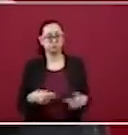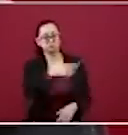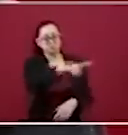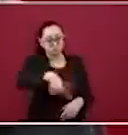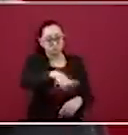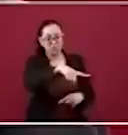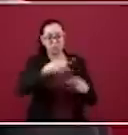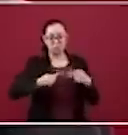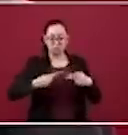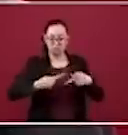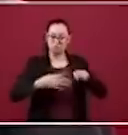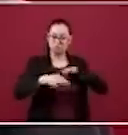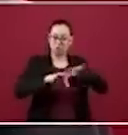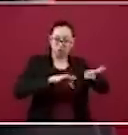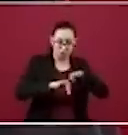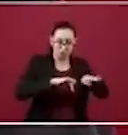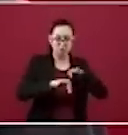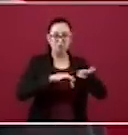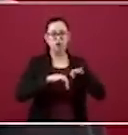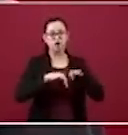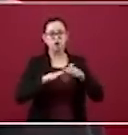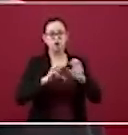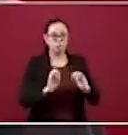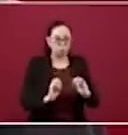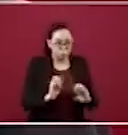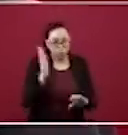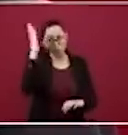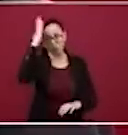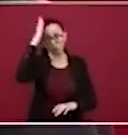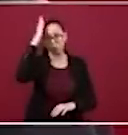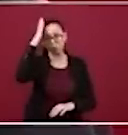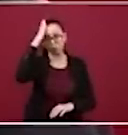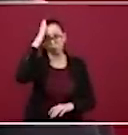trabajadores o dirigentes puedan,